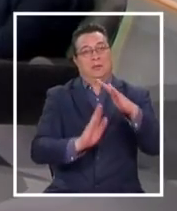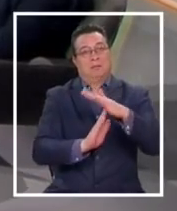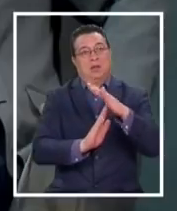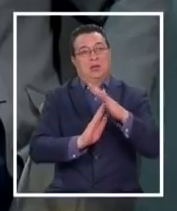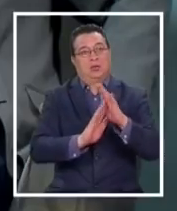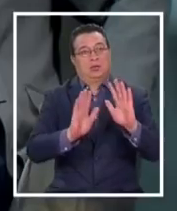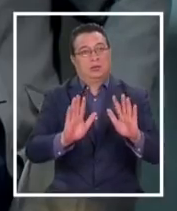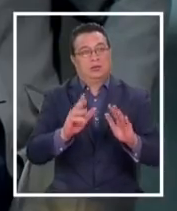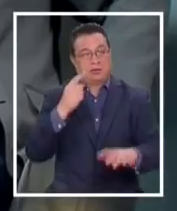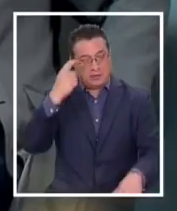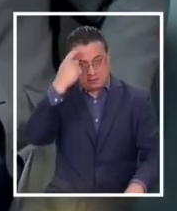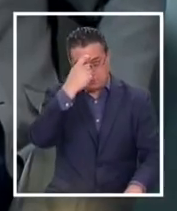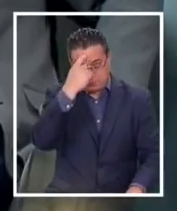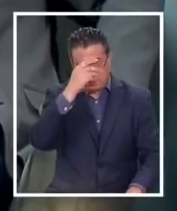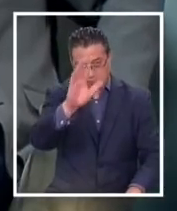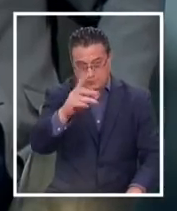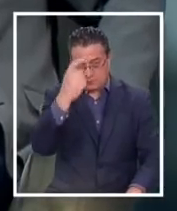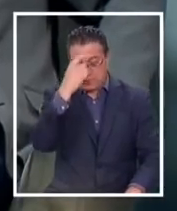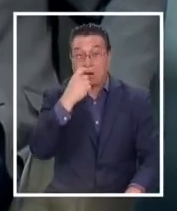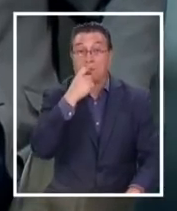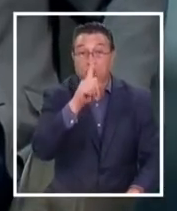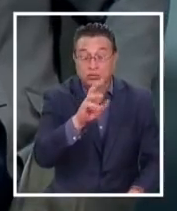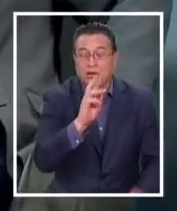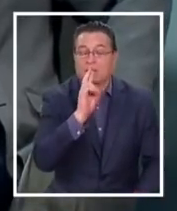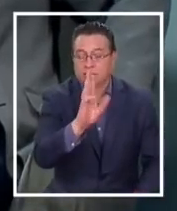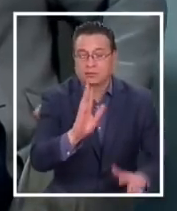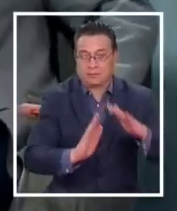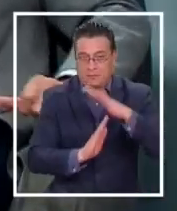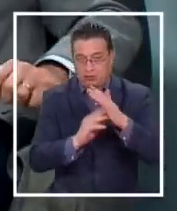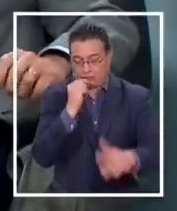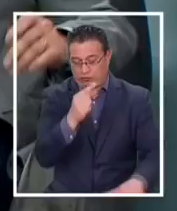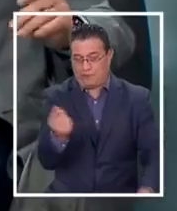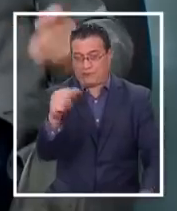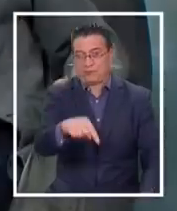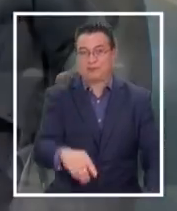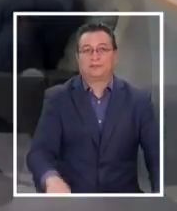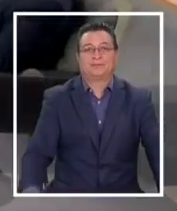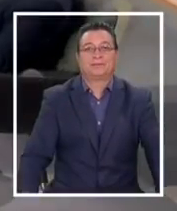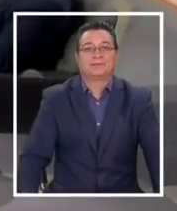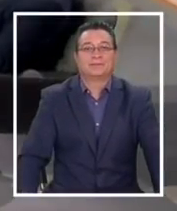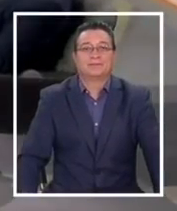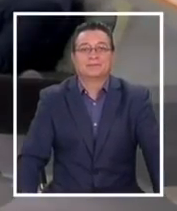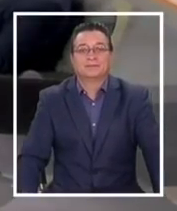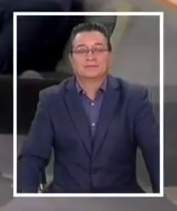a puede pensar de nuevo. La piensa, pregunta y responde. Pausa y volvemos.